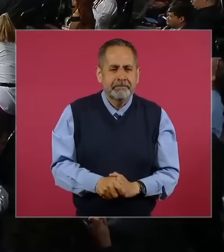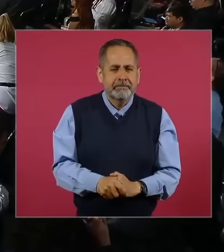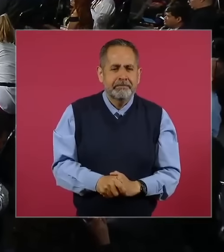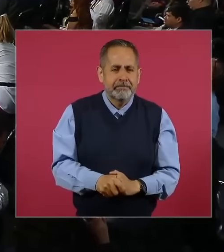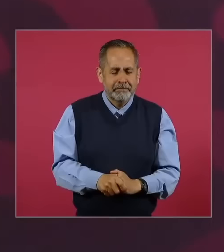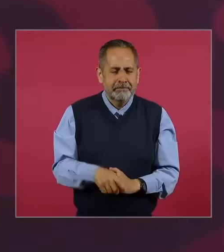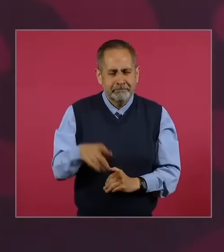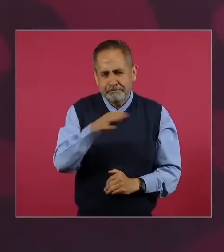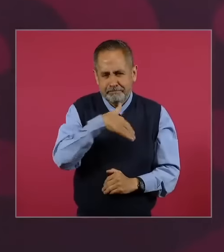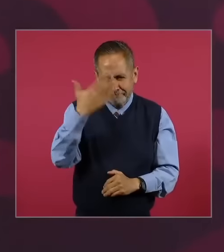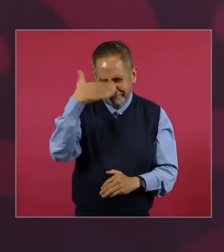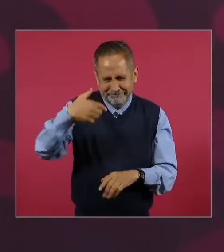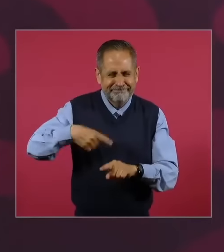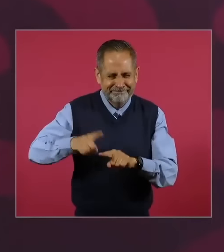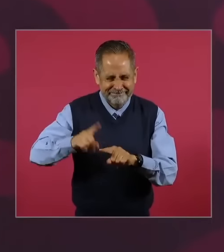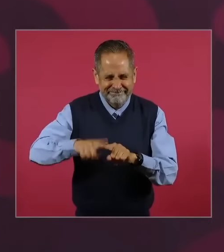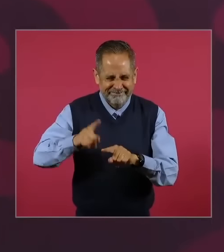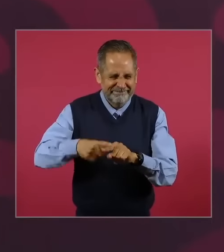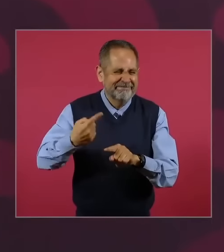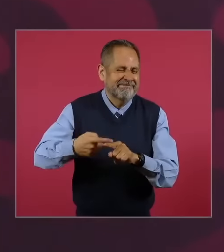ya saben quién,